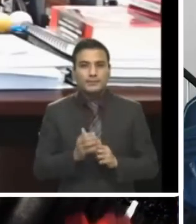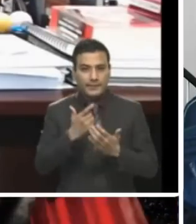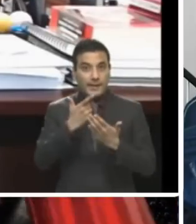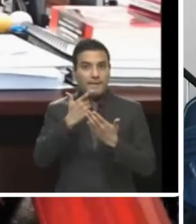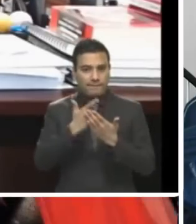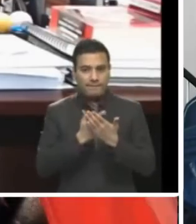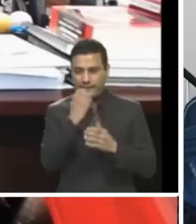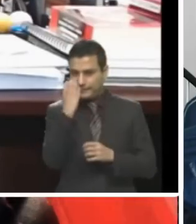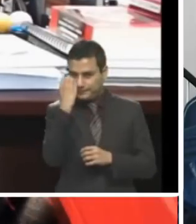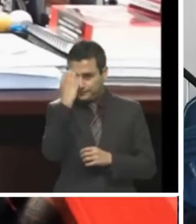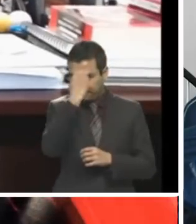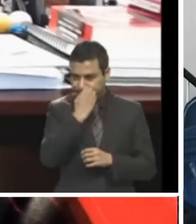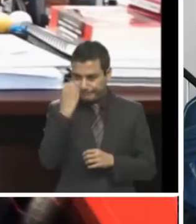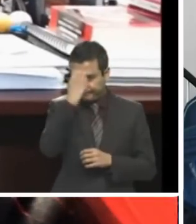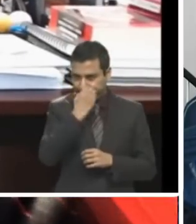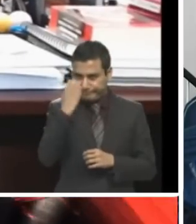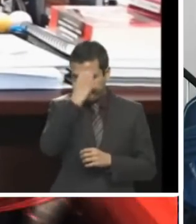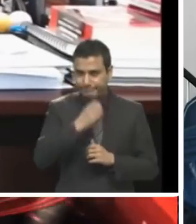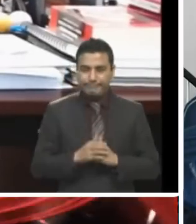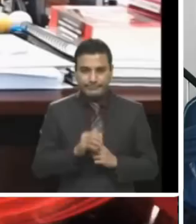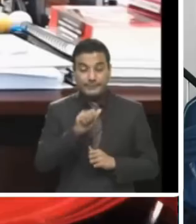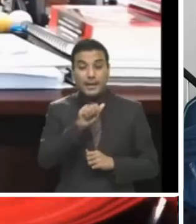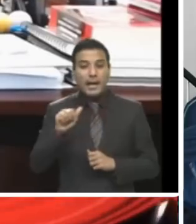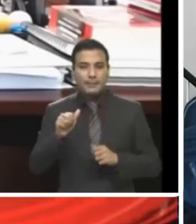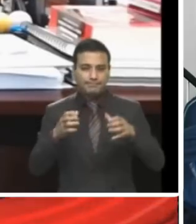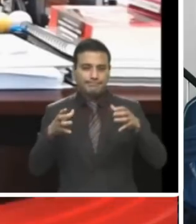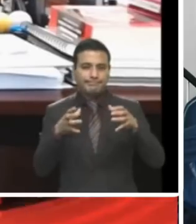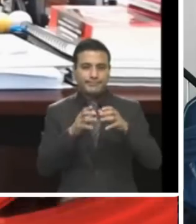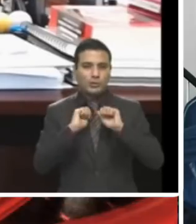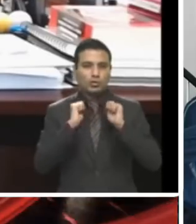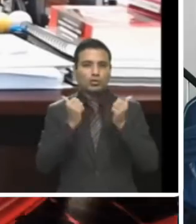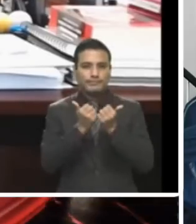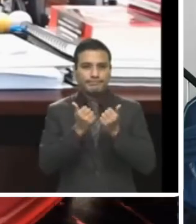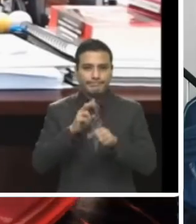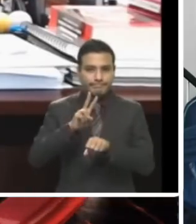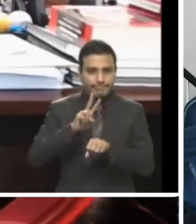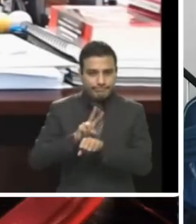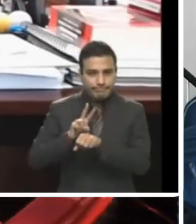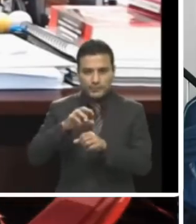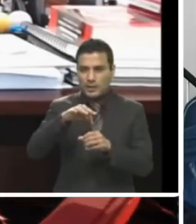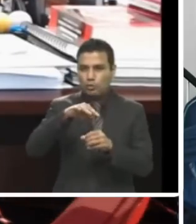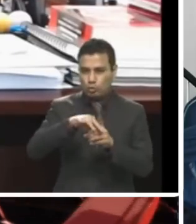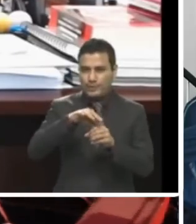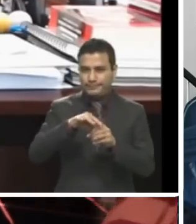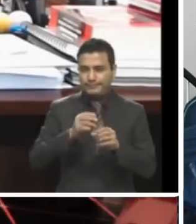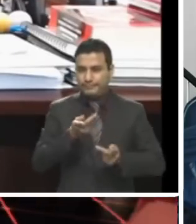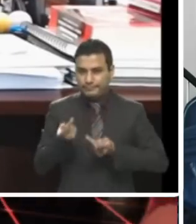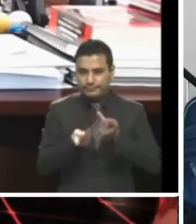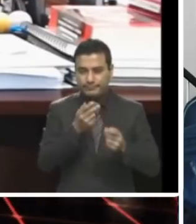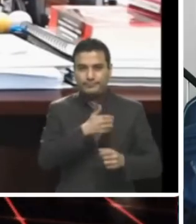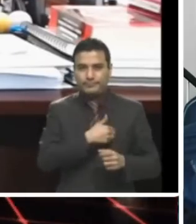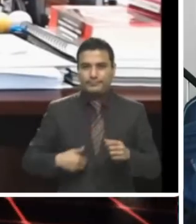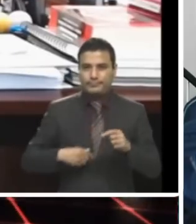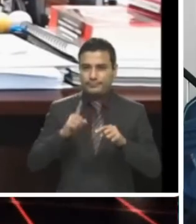en las instituciones que se realizaron observaciones electoral de la revocación de mandato y